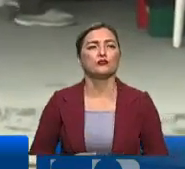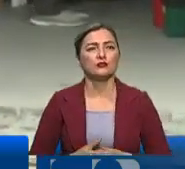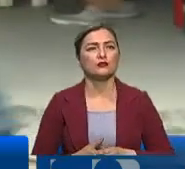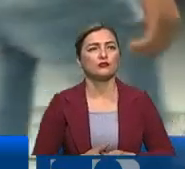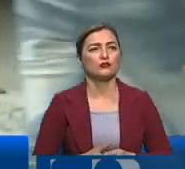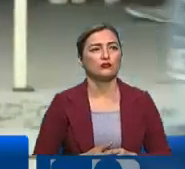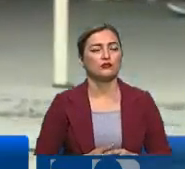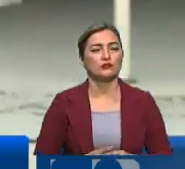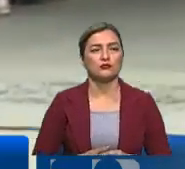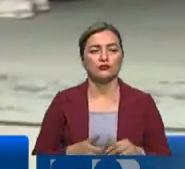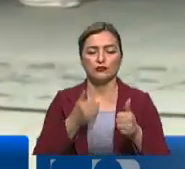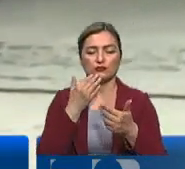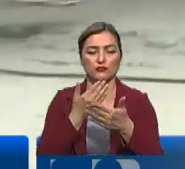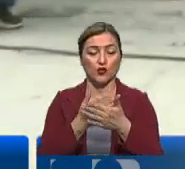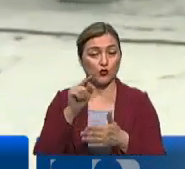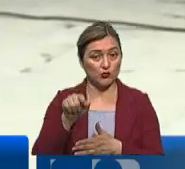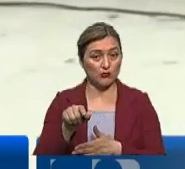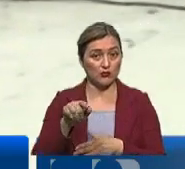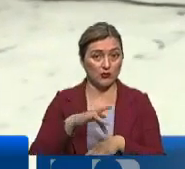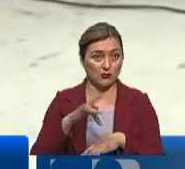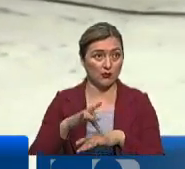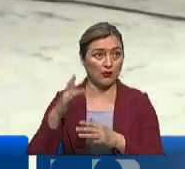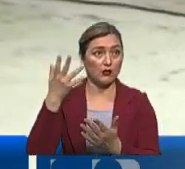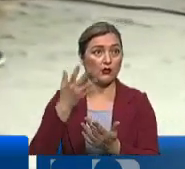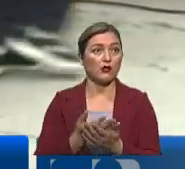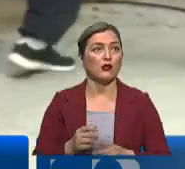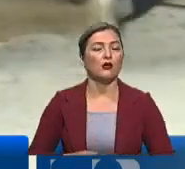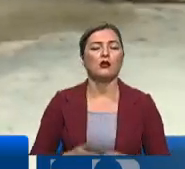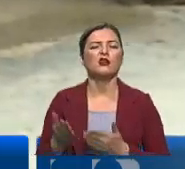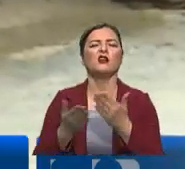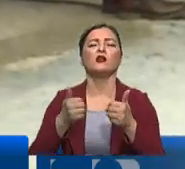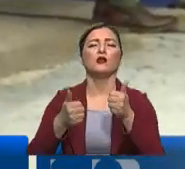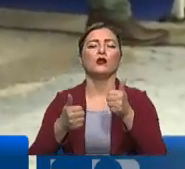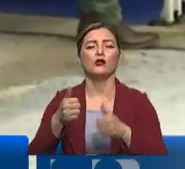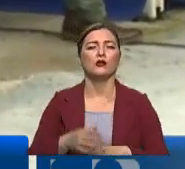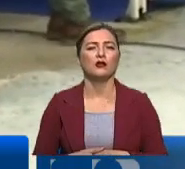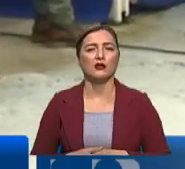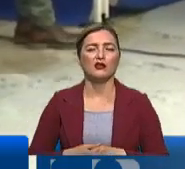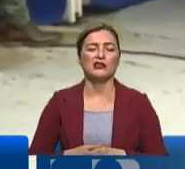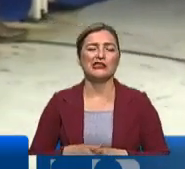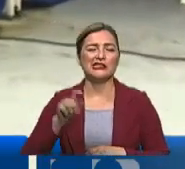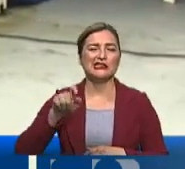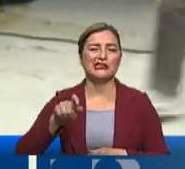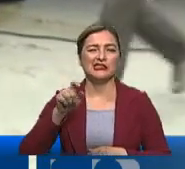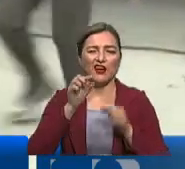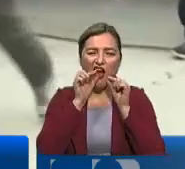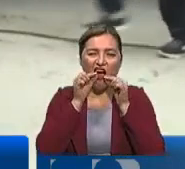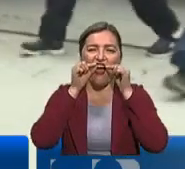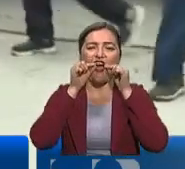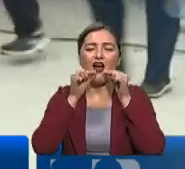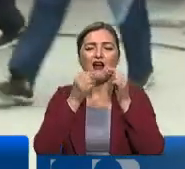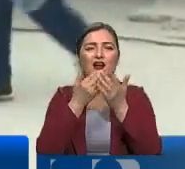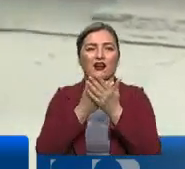Listo, muchísimas gracias. Y usted también vino desde muy tempranito. Sí, muy ¿qué servicio días. Requiere? Ortodoncia. Estoy muy agradecida con